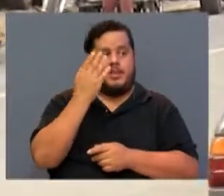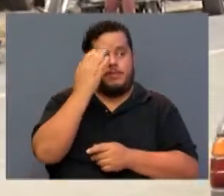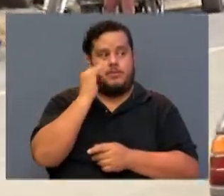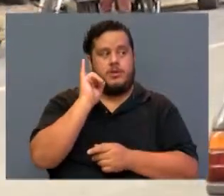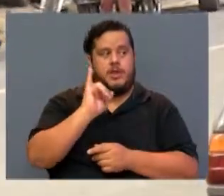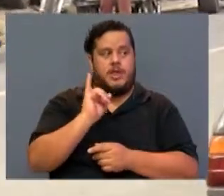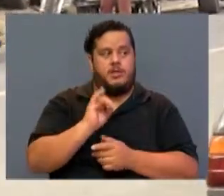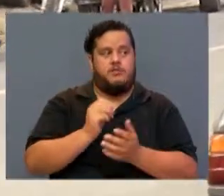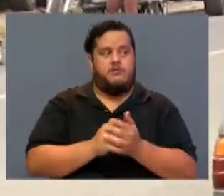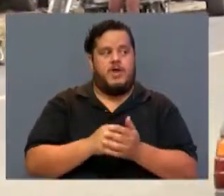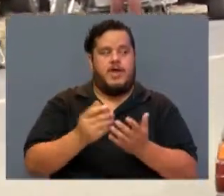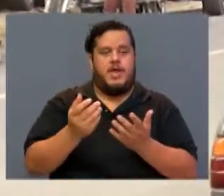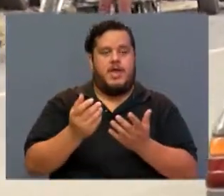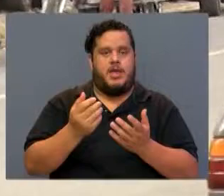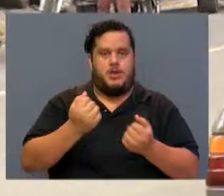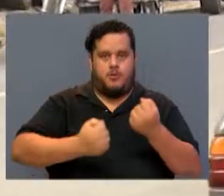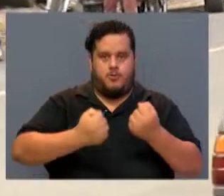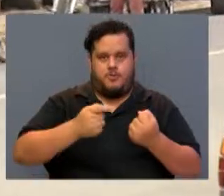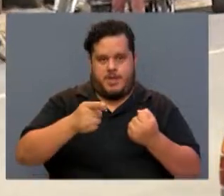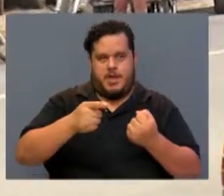en un pick-up como el que vemos así,